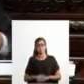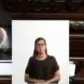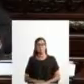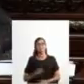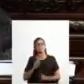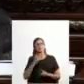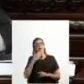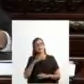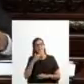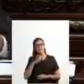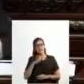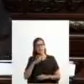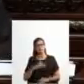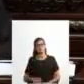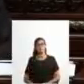Hay que entenderlo.